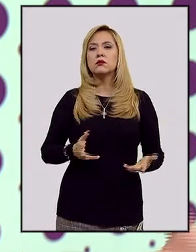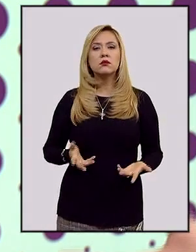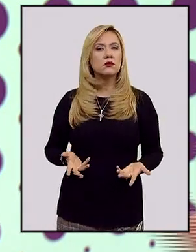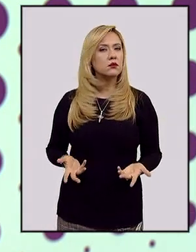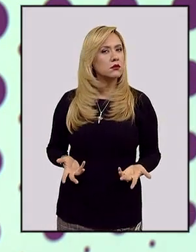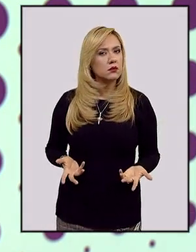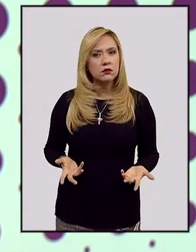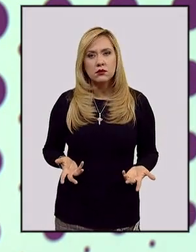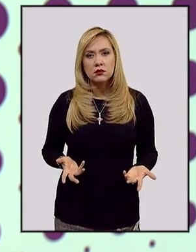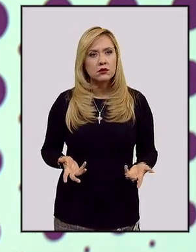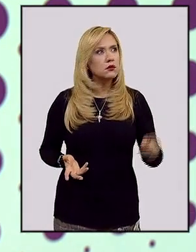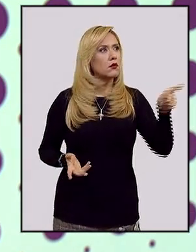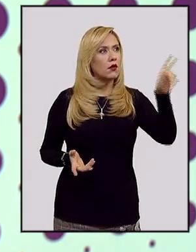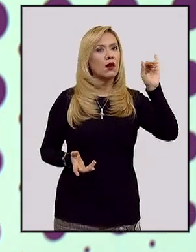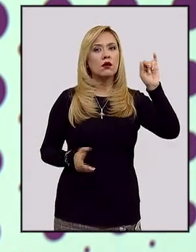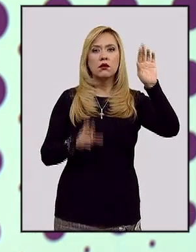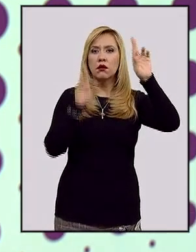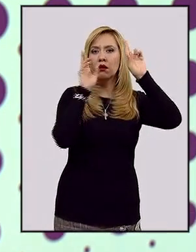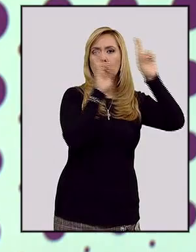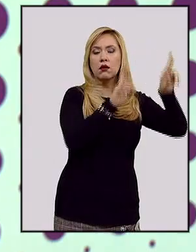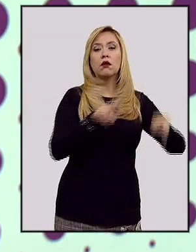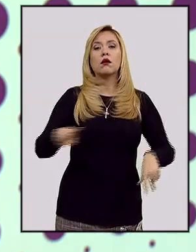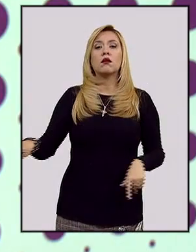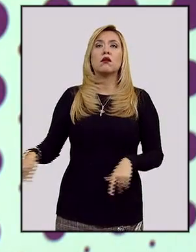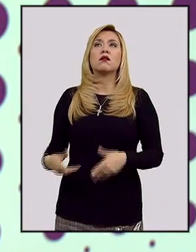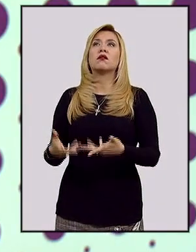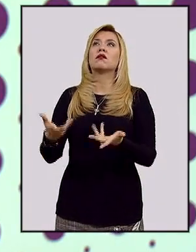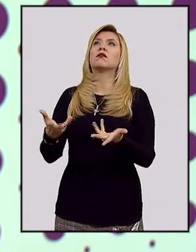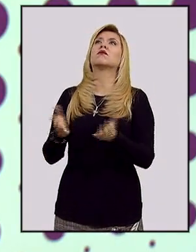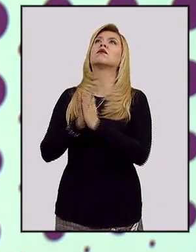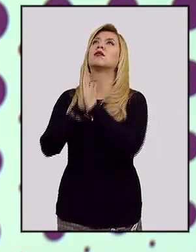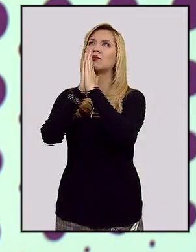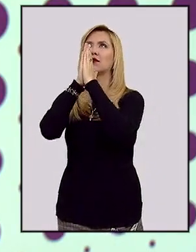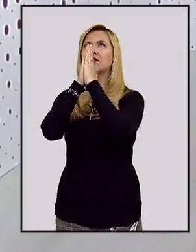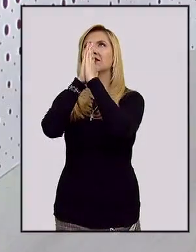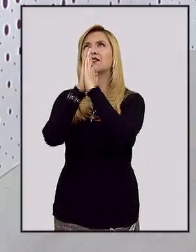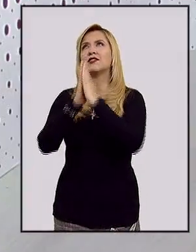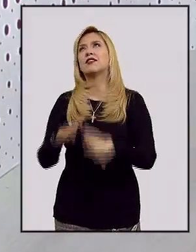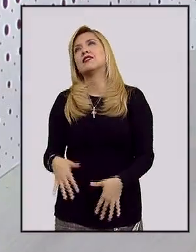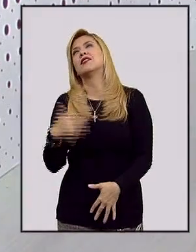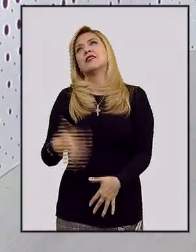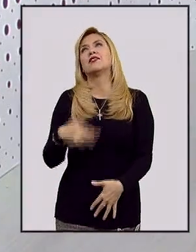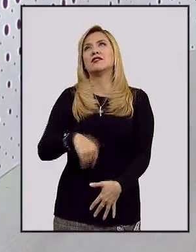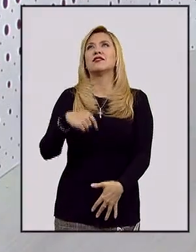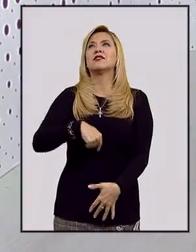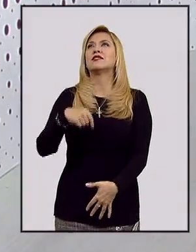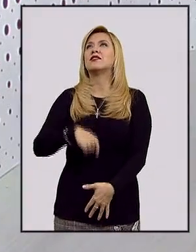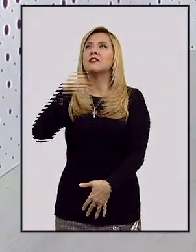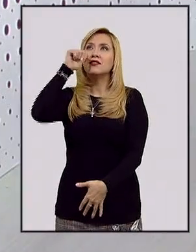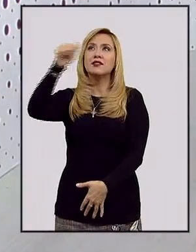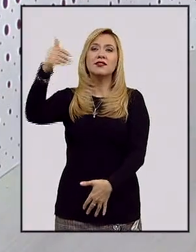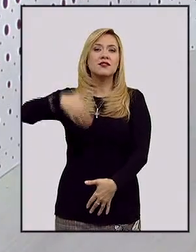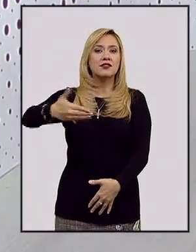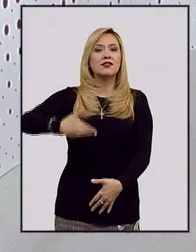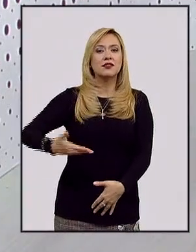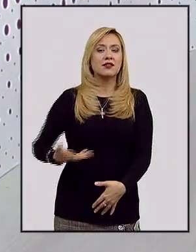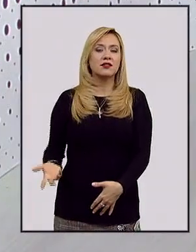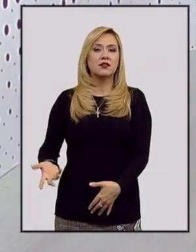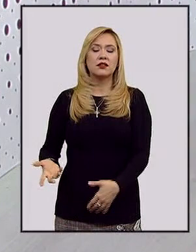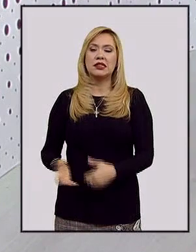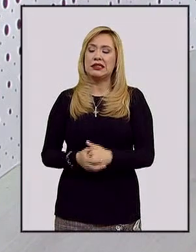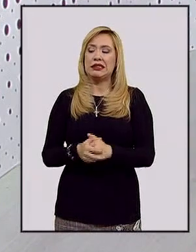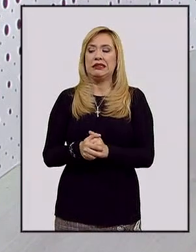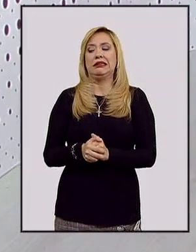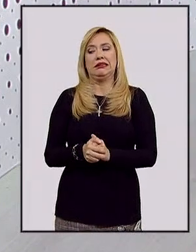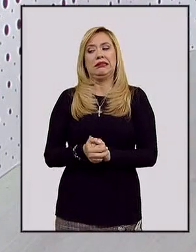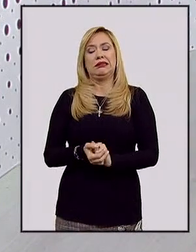vidas, mientras otras están luchando porque sean atendidas en el hospital. Exacto, una atención nada más, ¿no? Por supuesto. Y